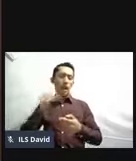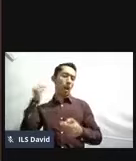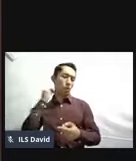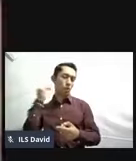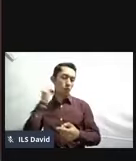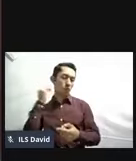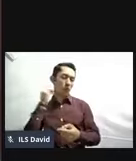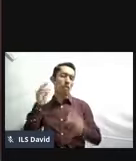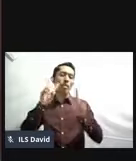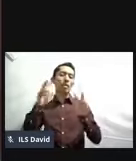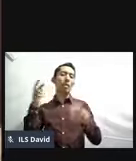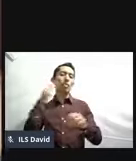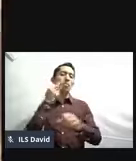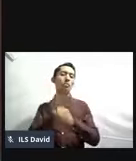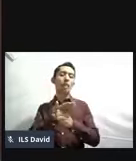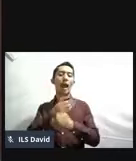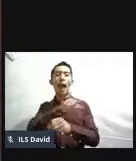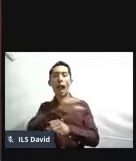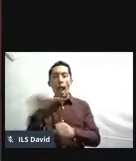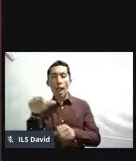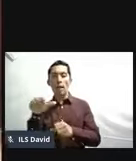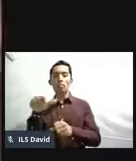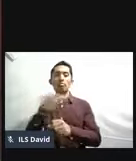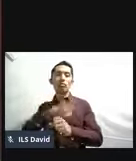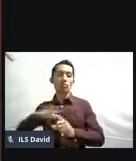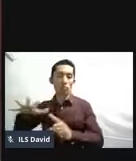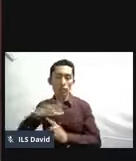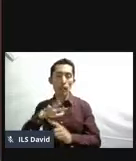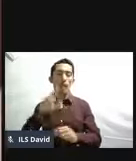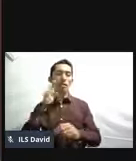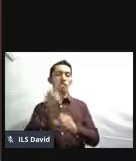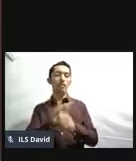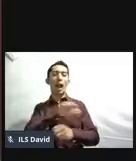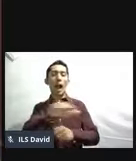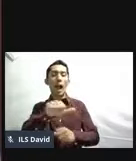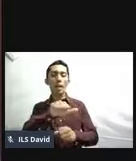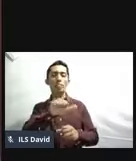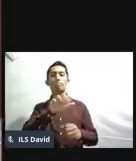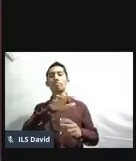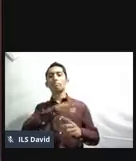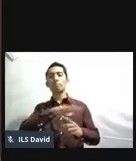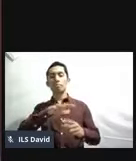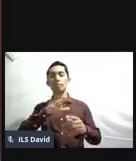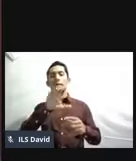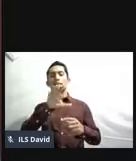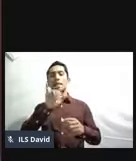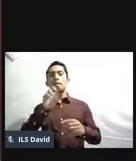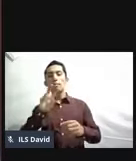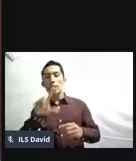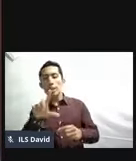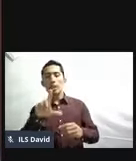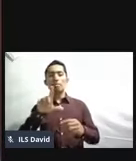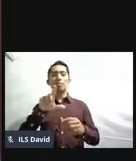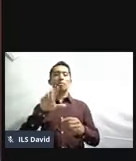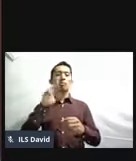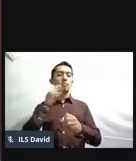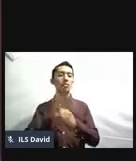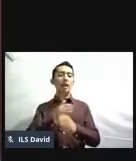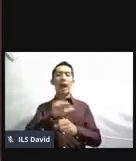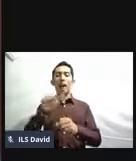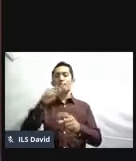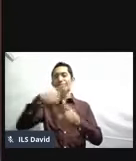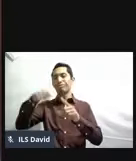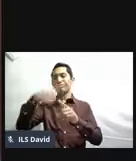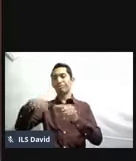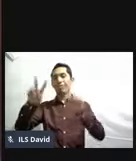social, existe la responsabilidad civil, tenemos la solidaria, la limitada. O sea, yo no soy abogada, pero